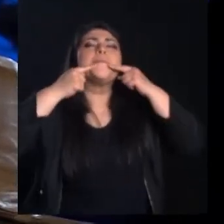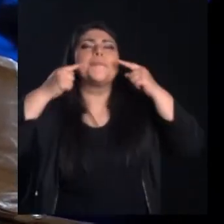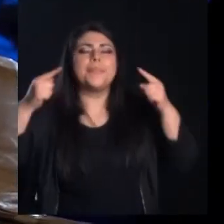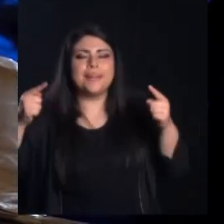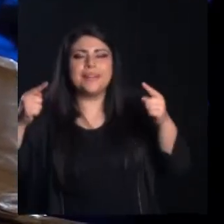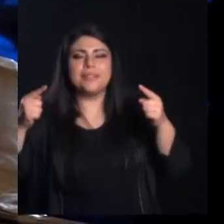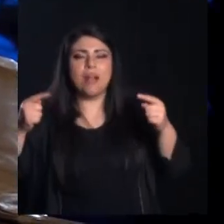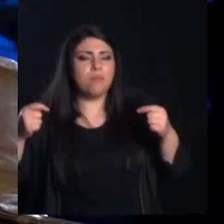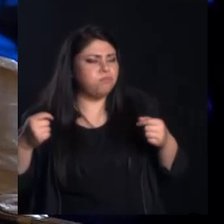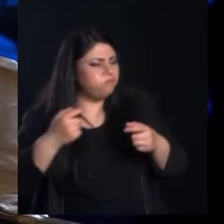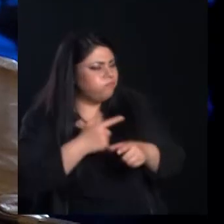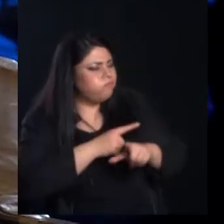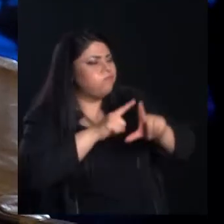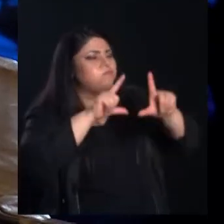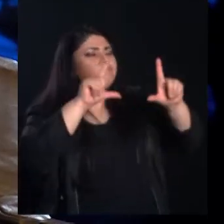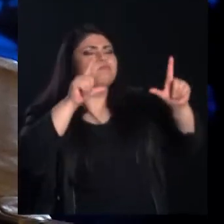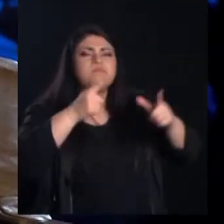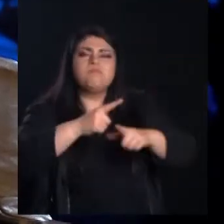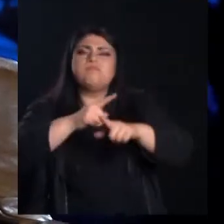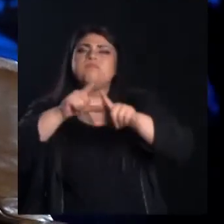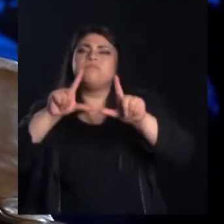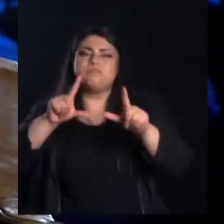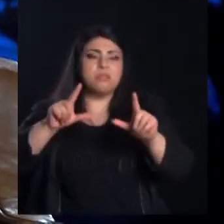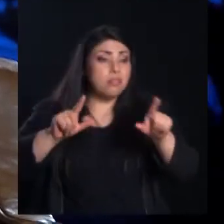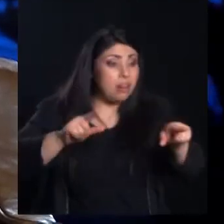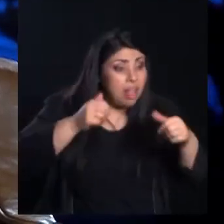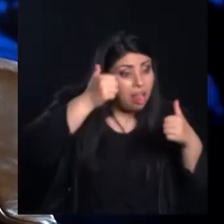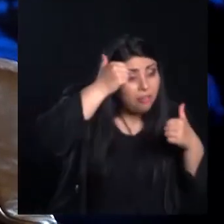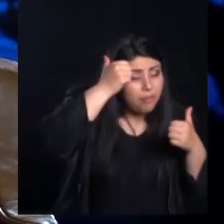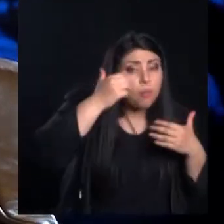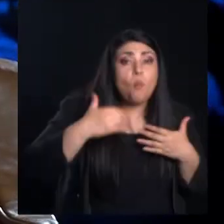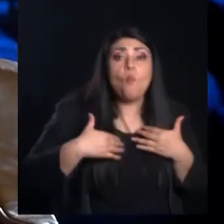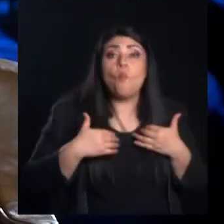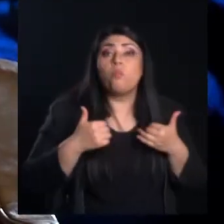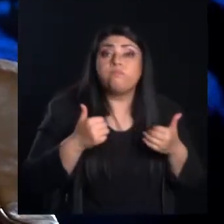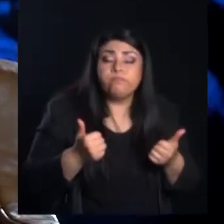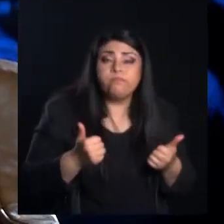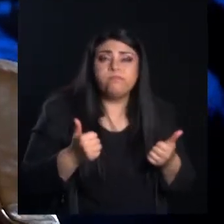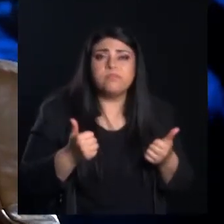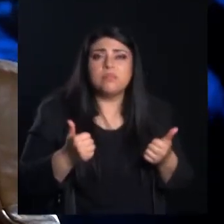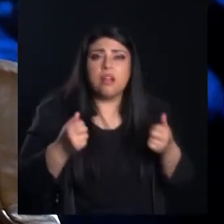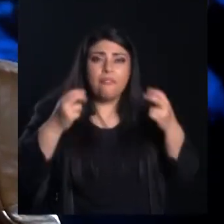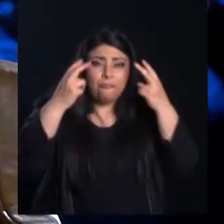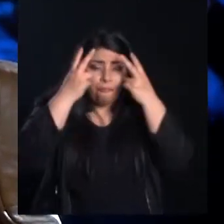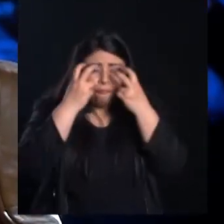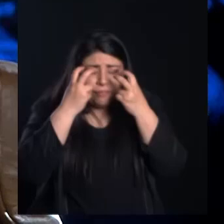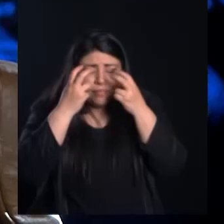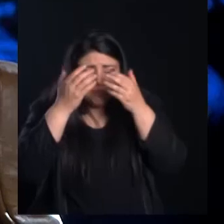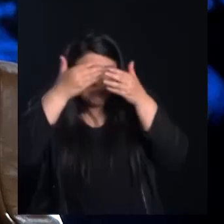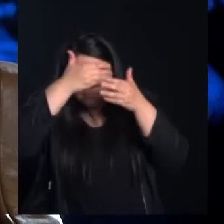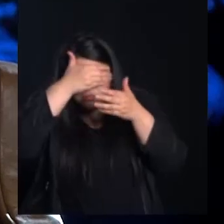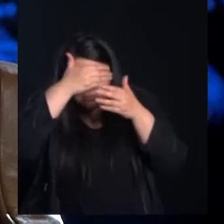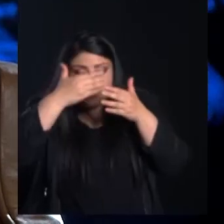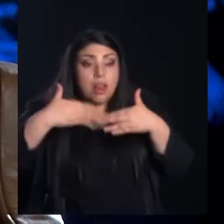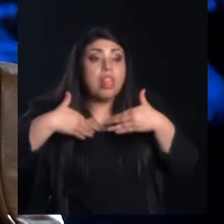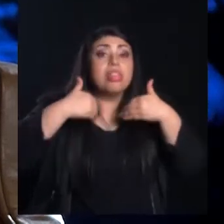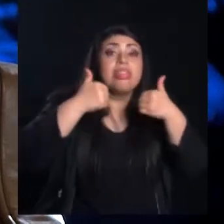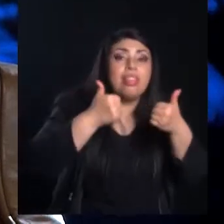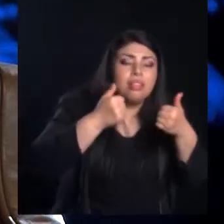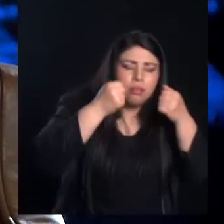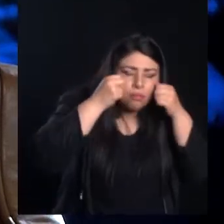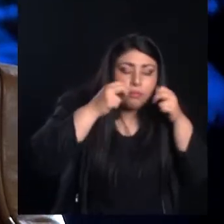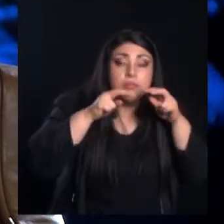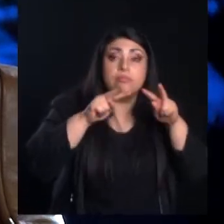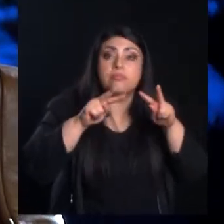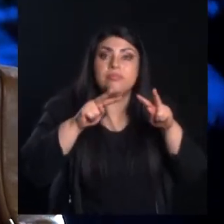lleves libertad al cautivo sanidad a la vista a los ciegos dios